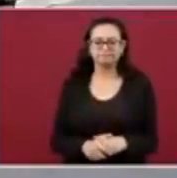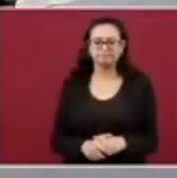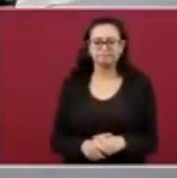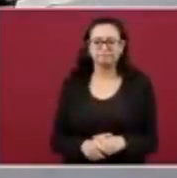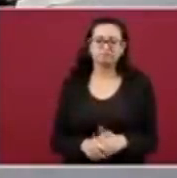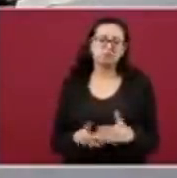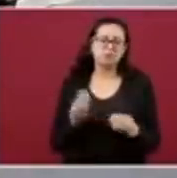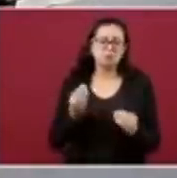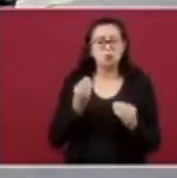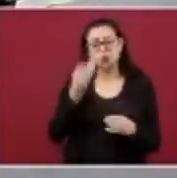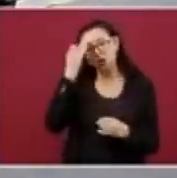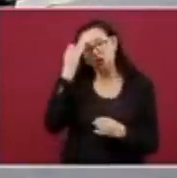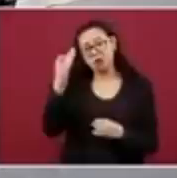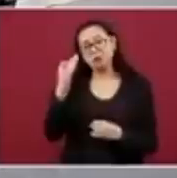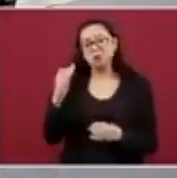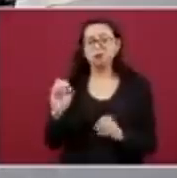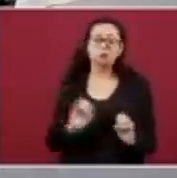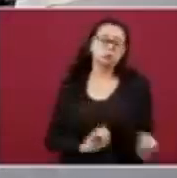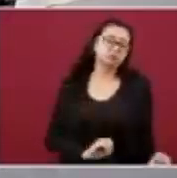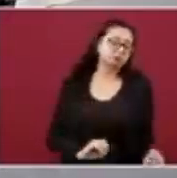dejó